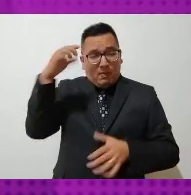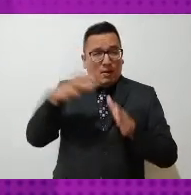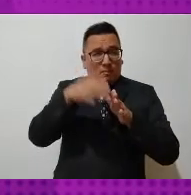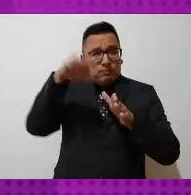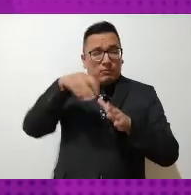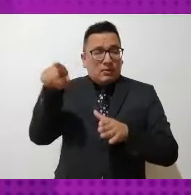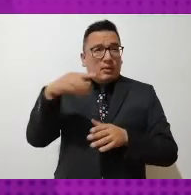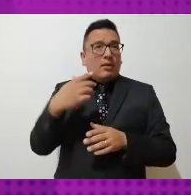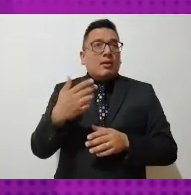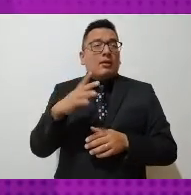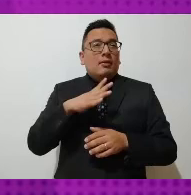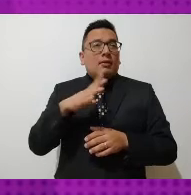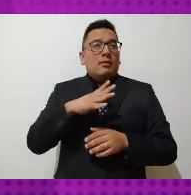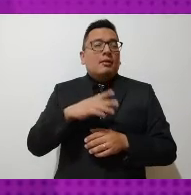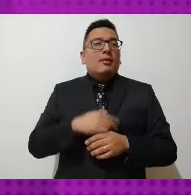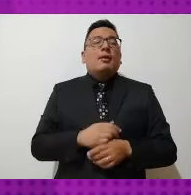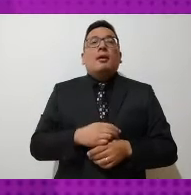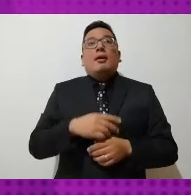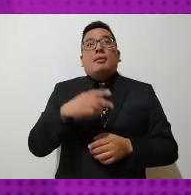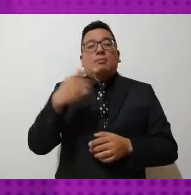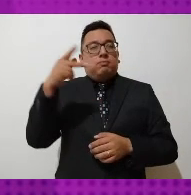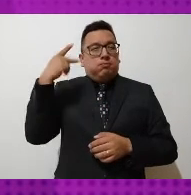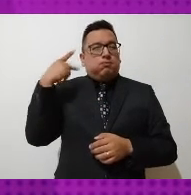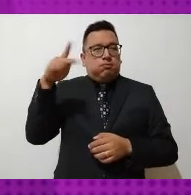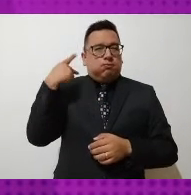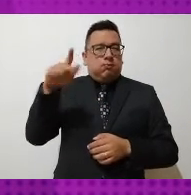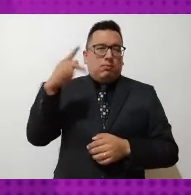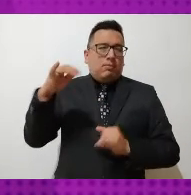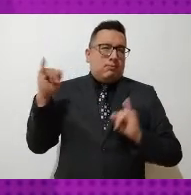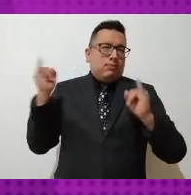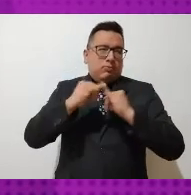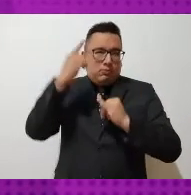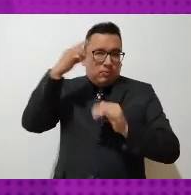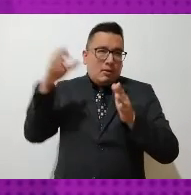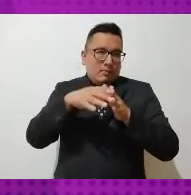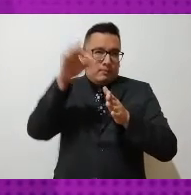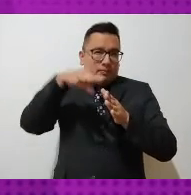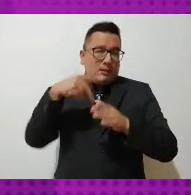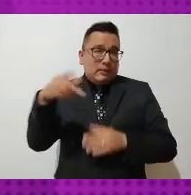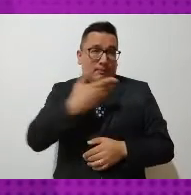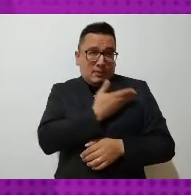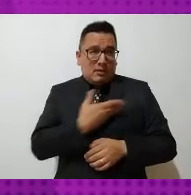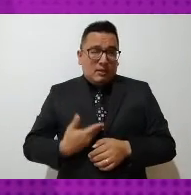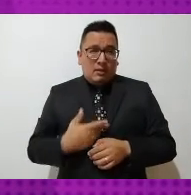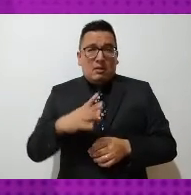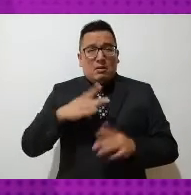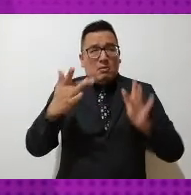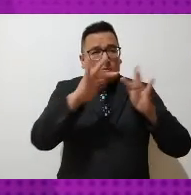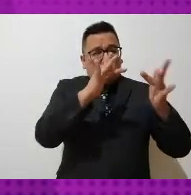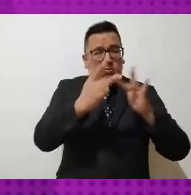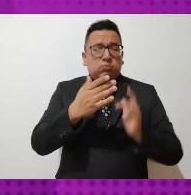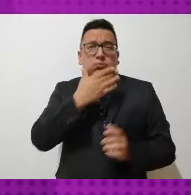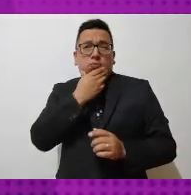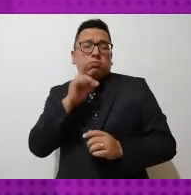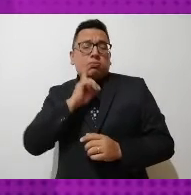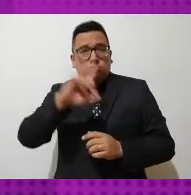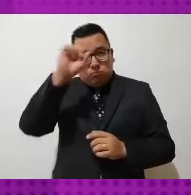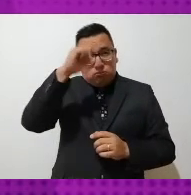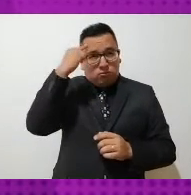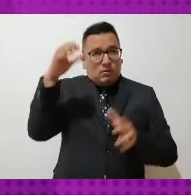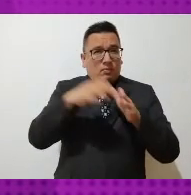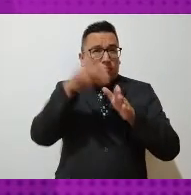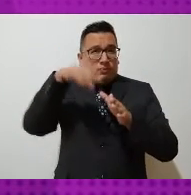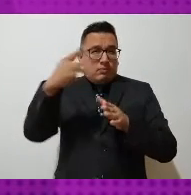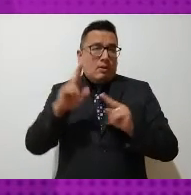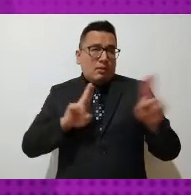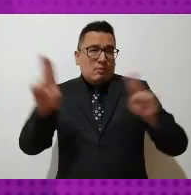electoral en el Instituto Electoral de Puebla. Y bueno, él es presidente de la Red Nacional de Consejeras y Consejeros Electorales